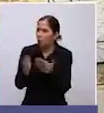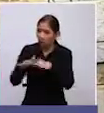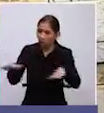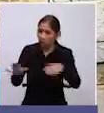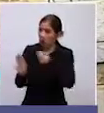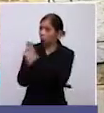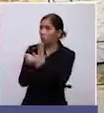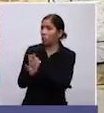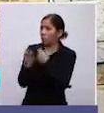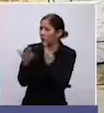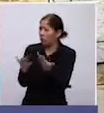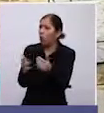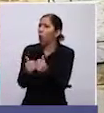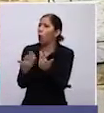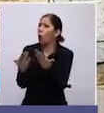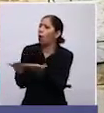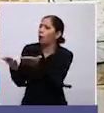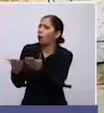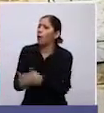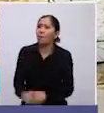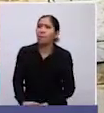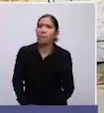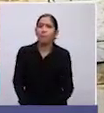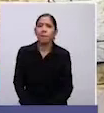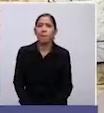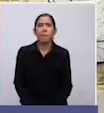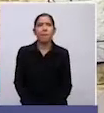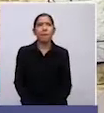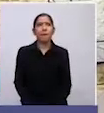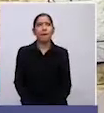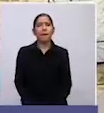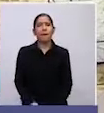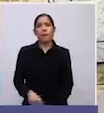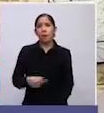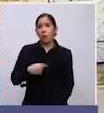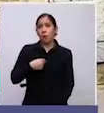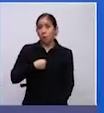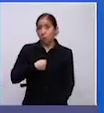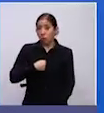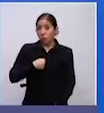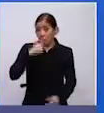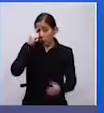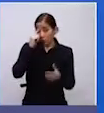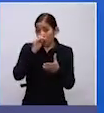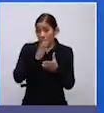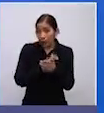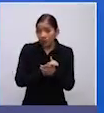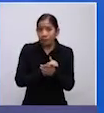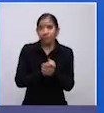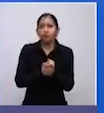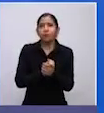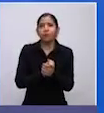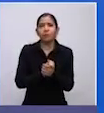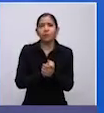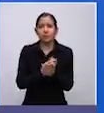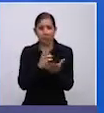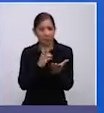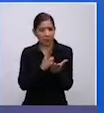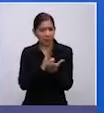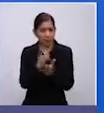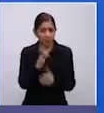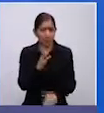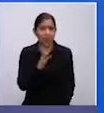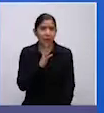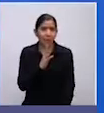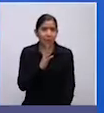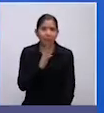niños y las niñas en el estado plurinacional de Bolivia. Yo creo, Camila, que podemos ser realmente honestos en lo que